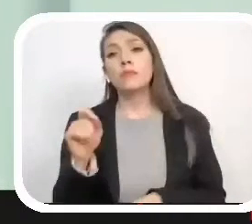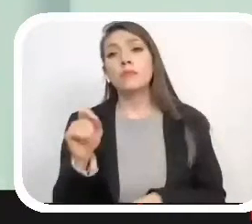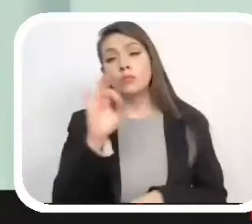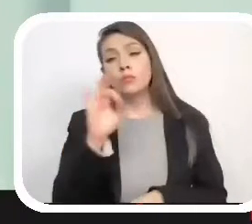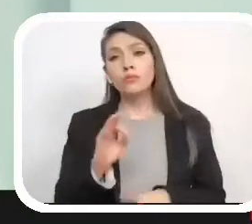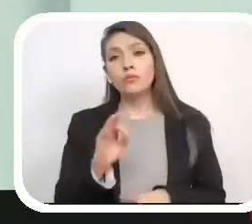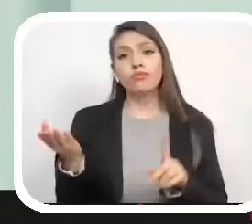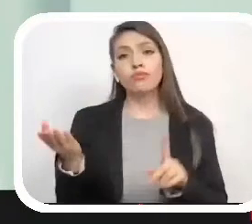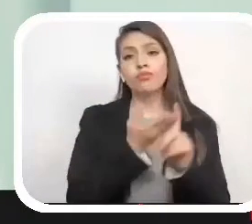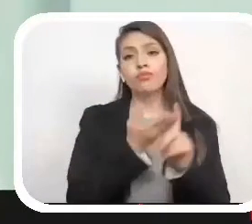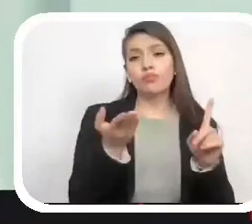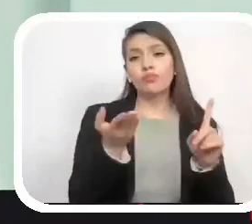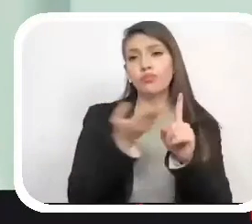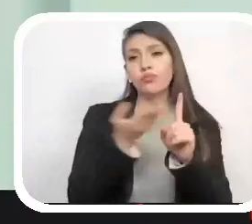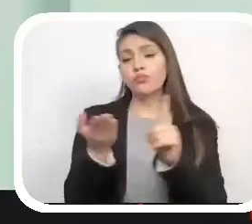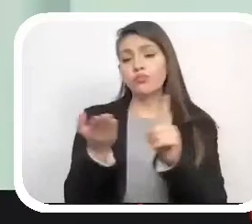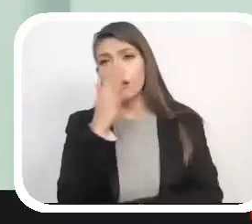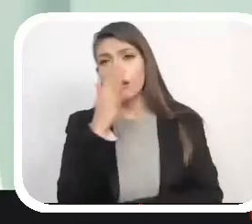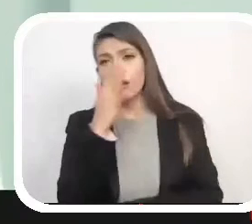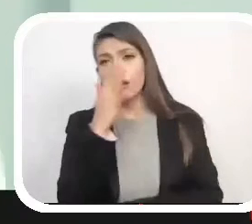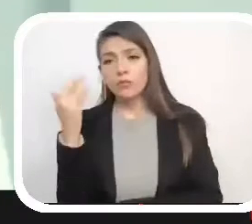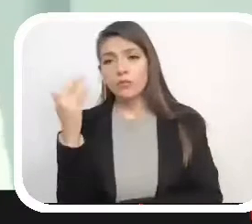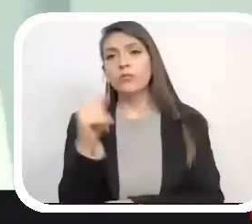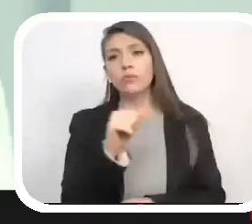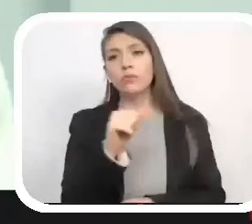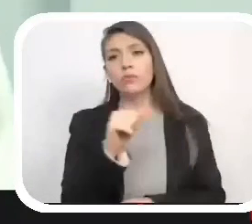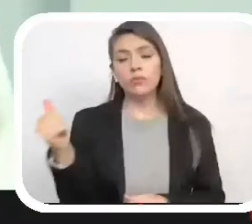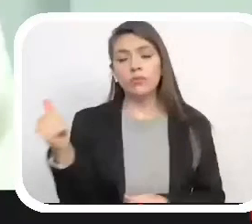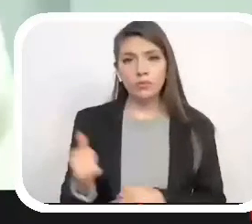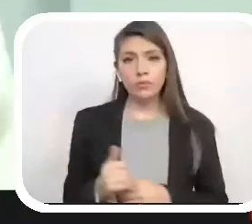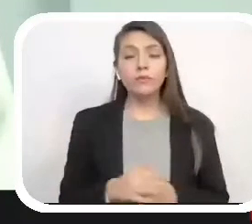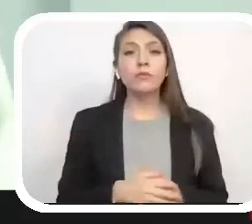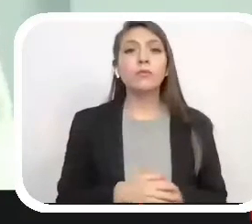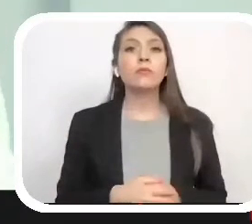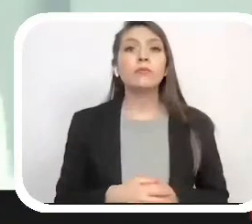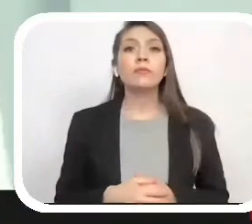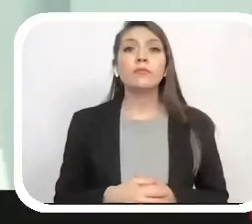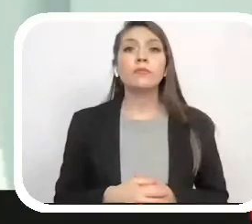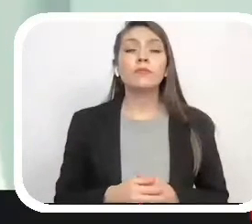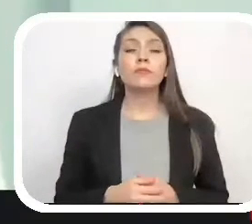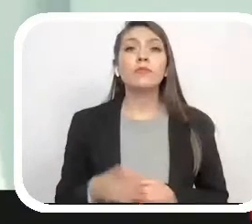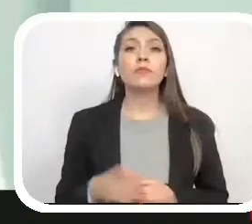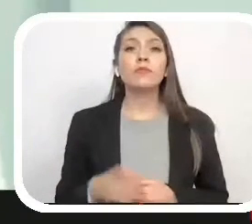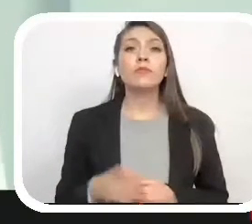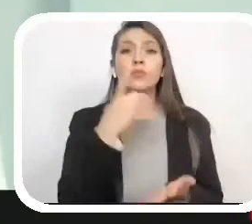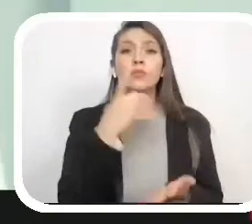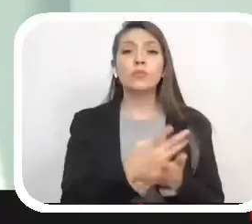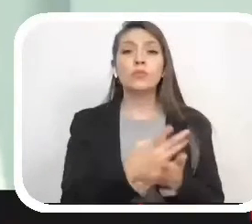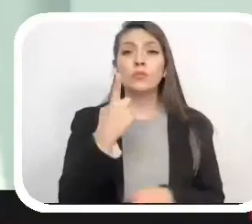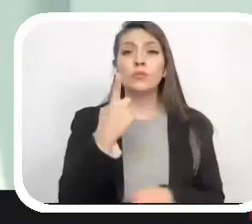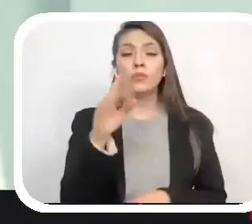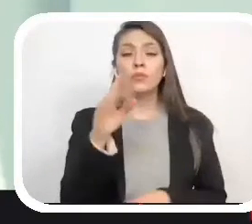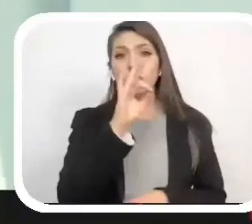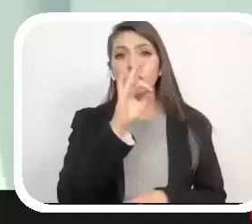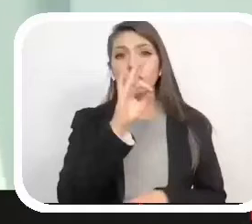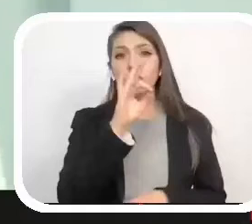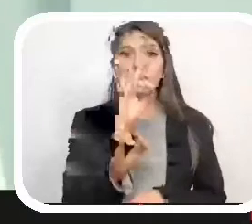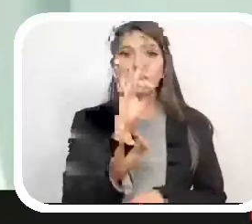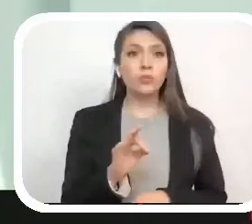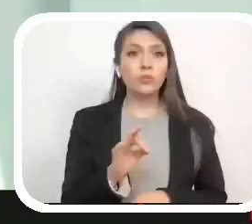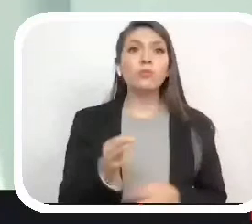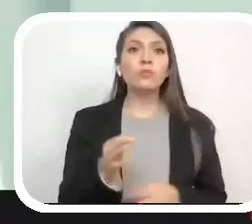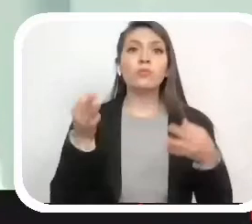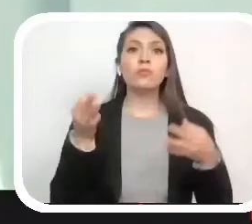otras actividades productivas, mientras que solamente el 1% es originado por